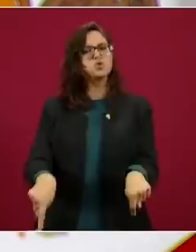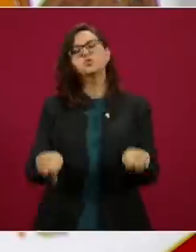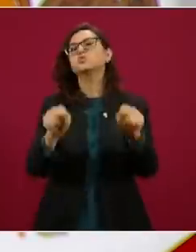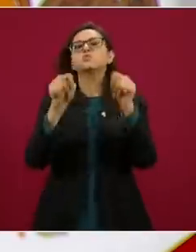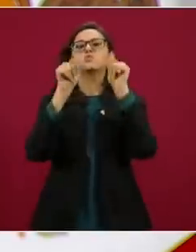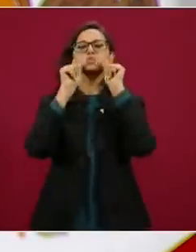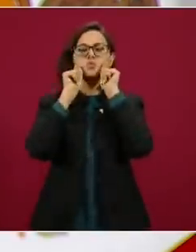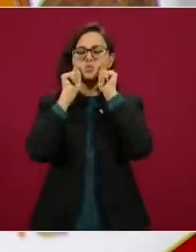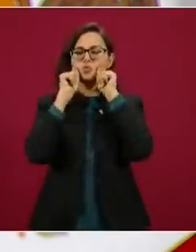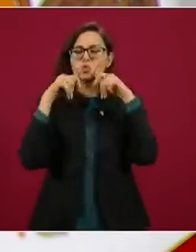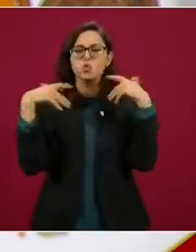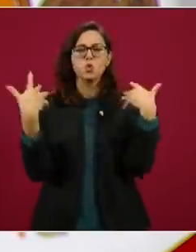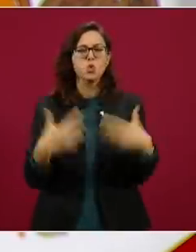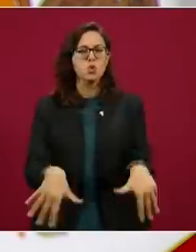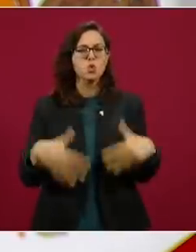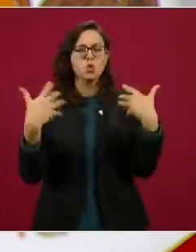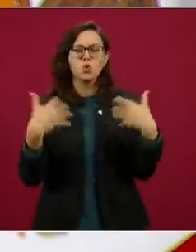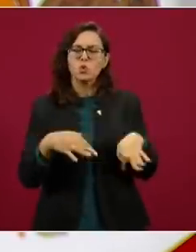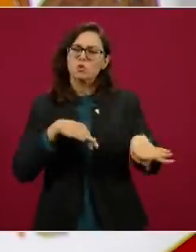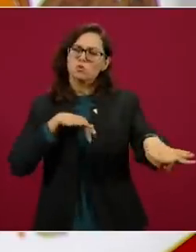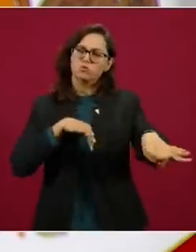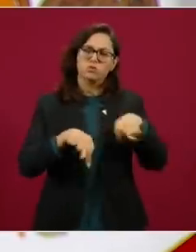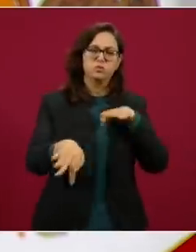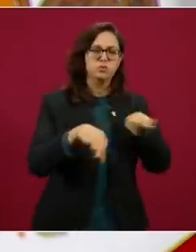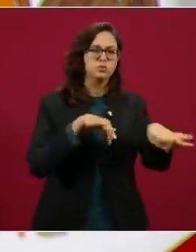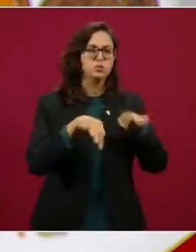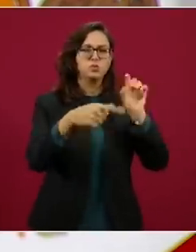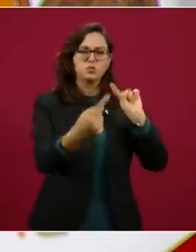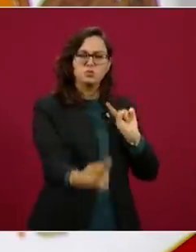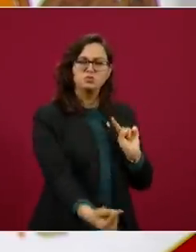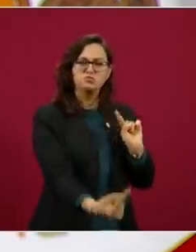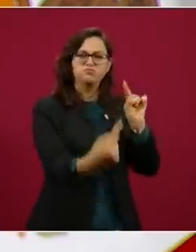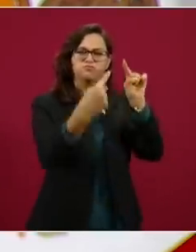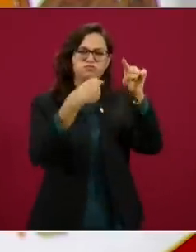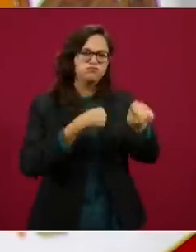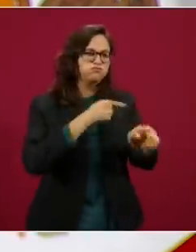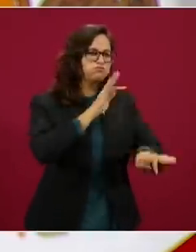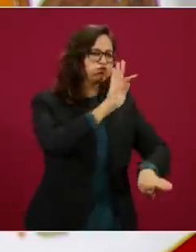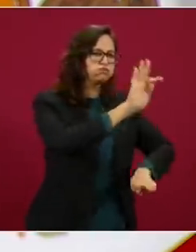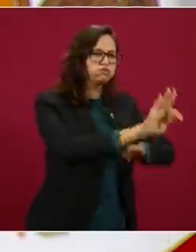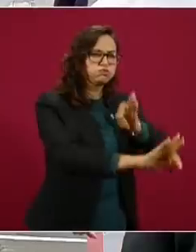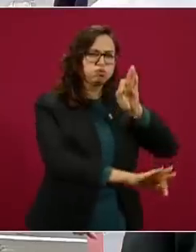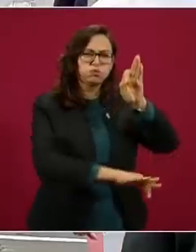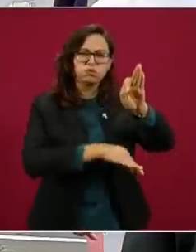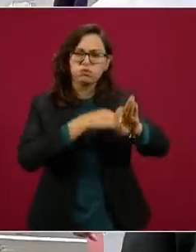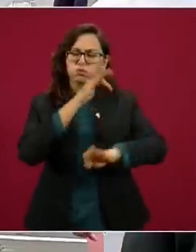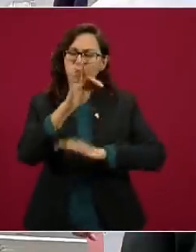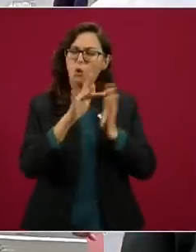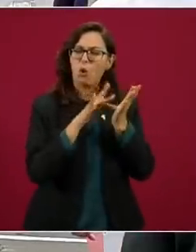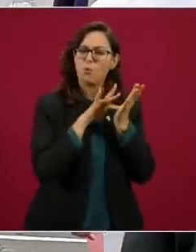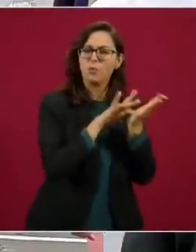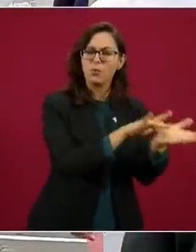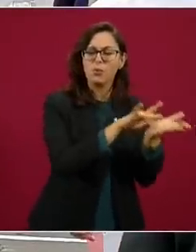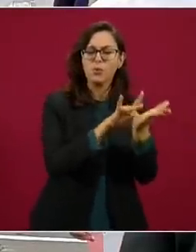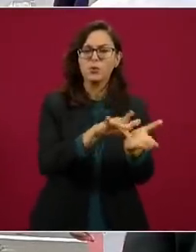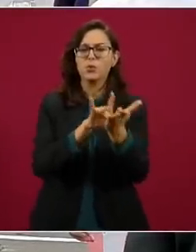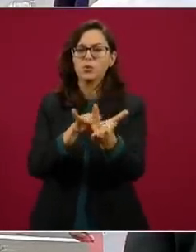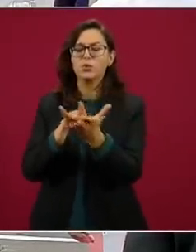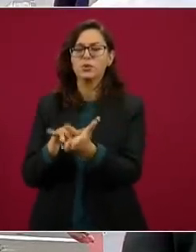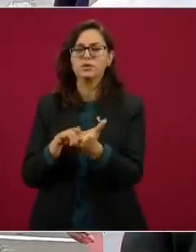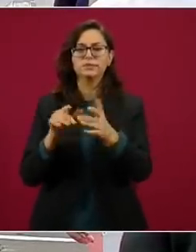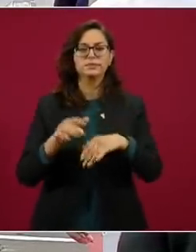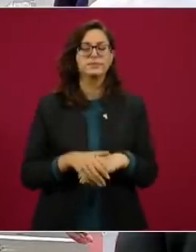solidaridad y empatía en la atención profesional de la enfermedad todas y todos